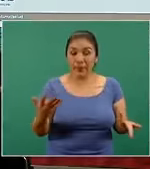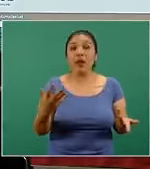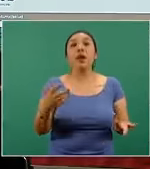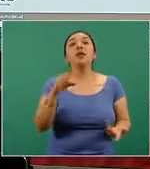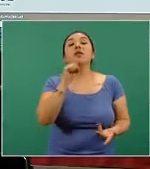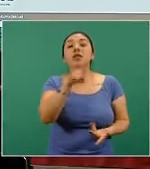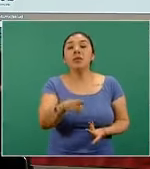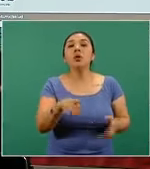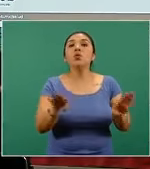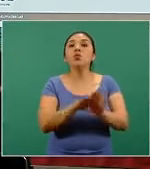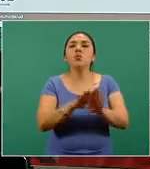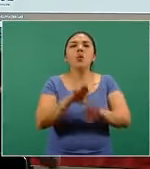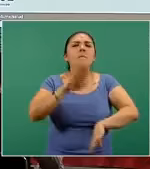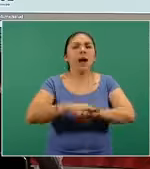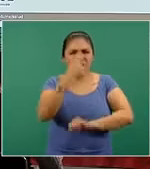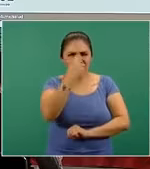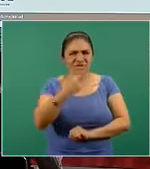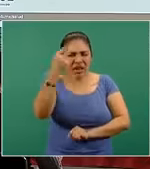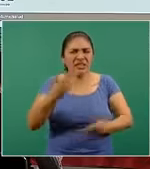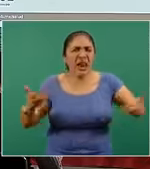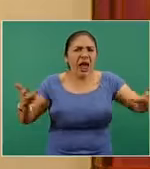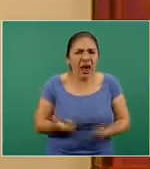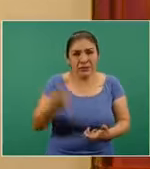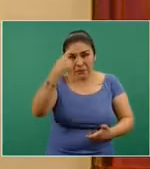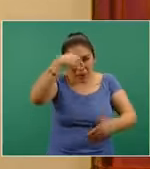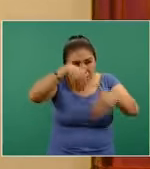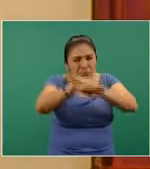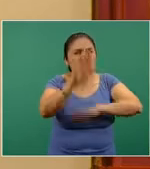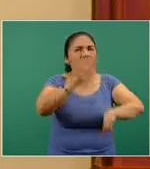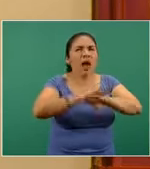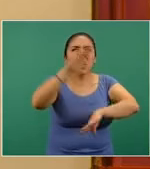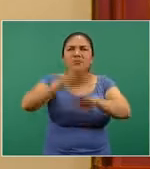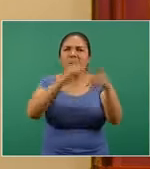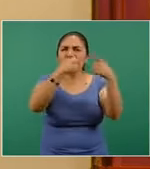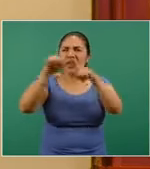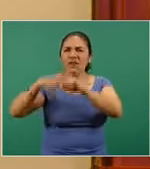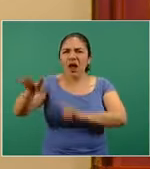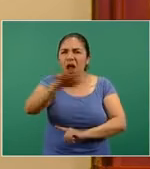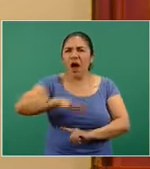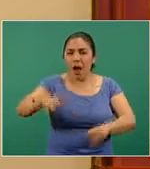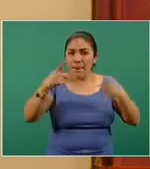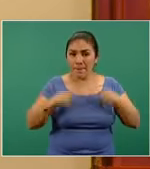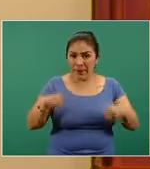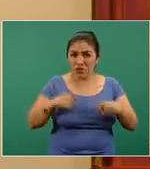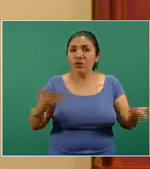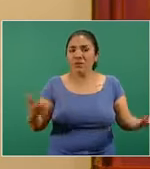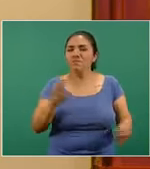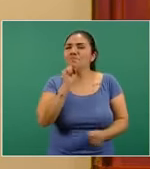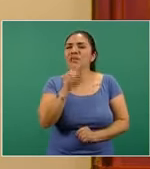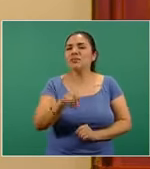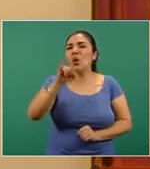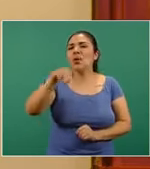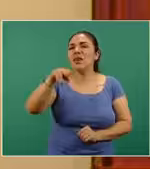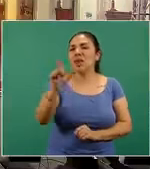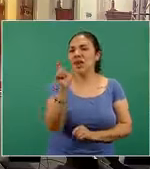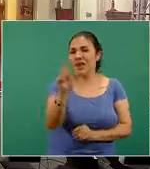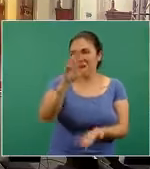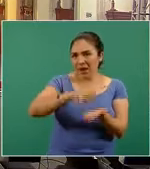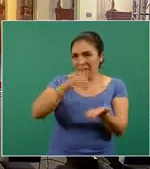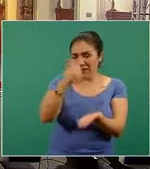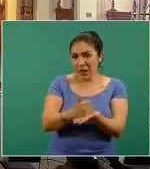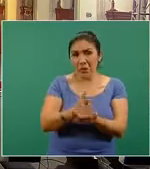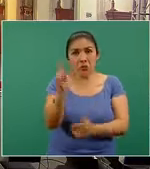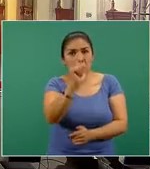obviamente la forma más sencilla de poder hacer esto en la gran mayoría de las personas es a través de la credencial de elector. Entonces, si me la